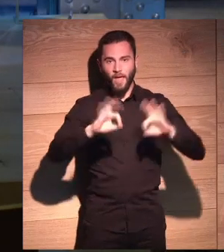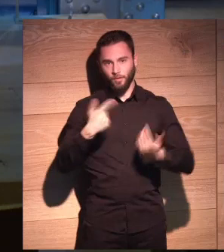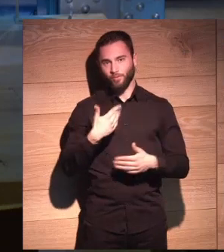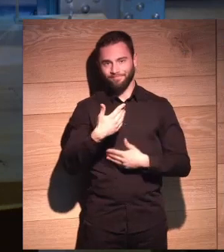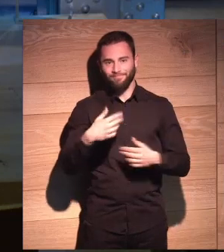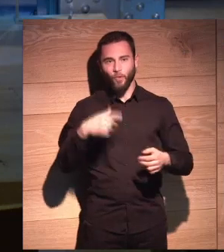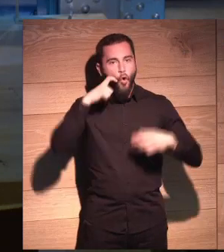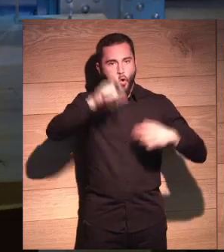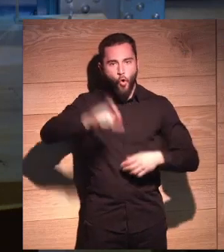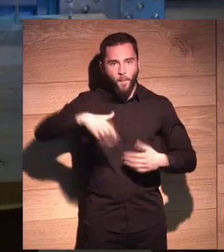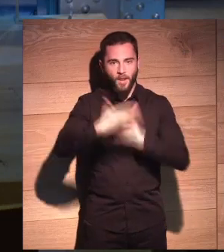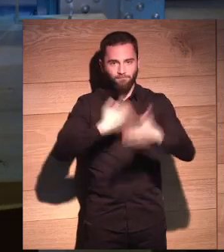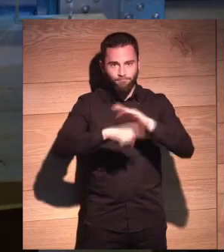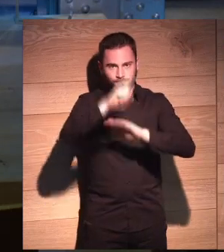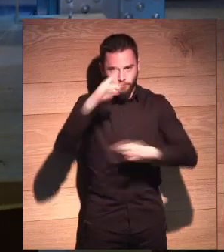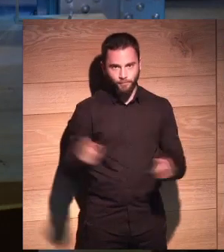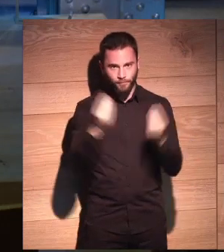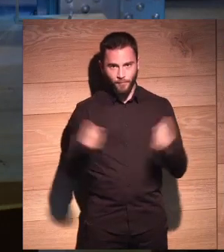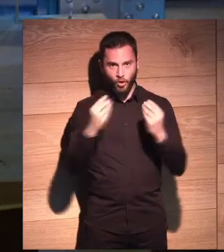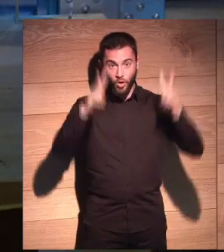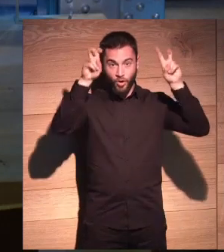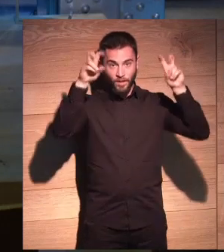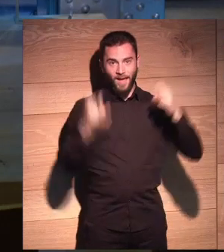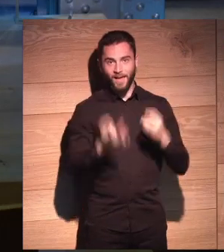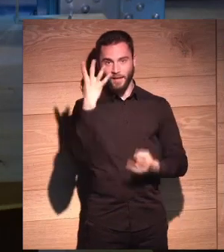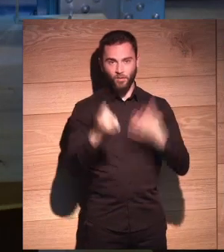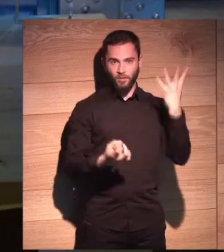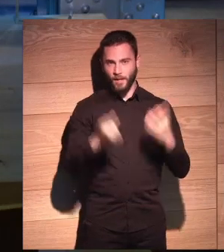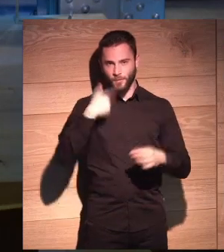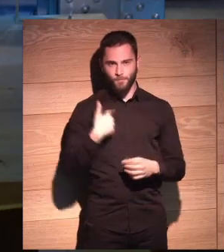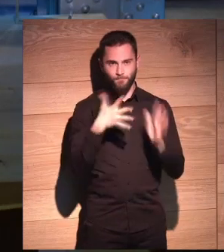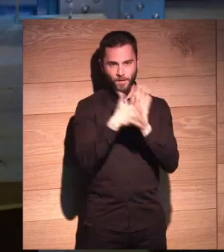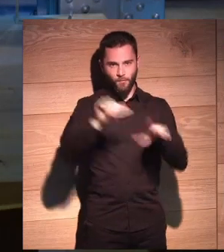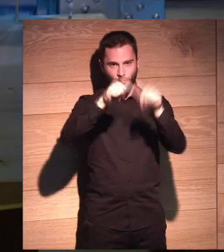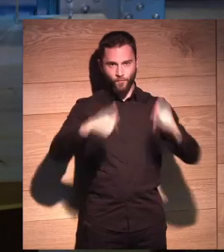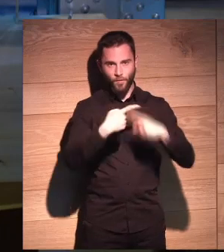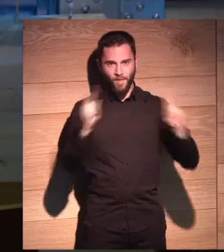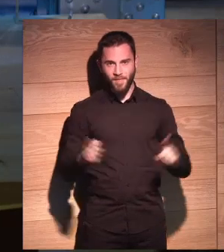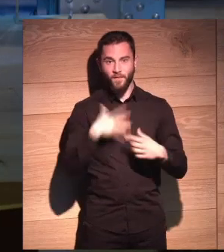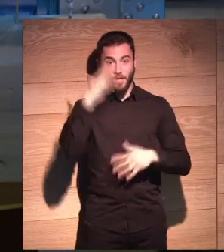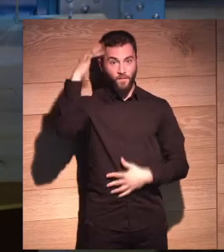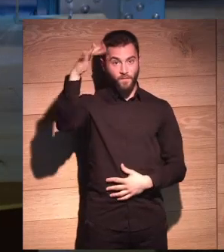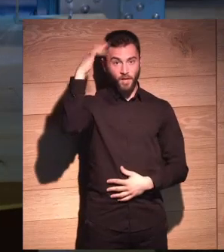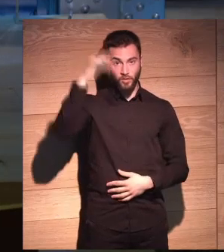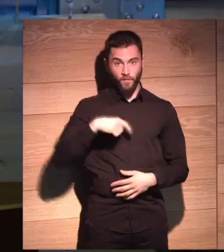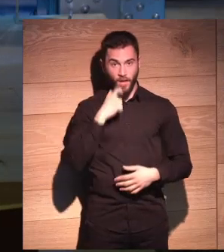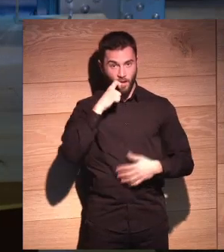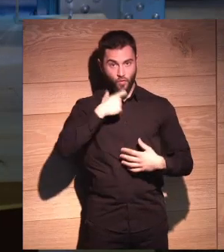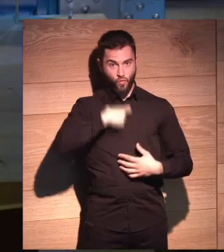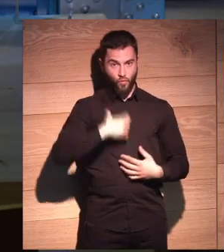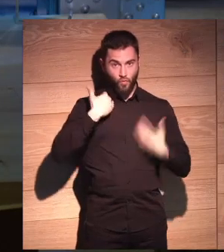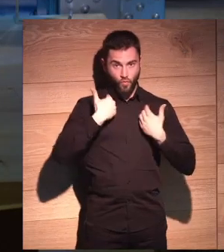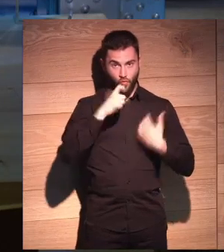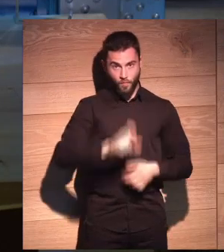¿no? Respecto al tema de la creatividad, quería introducirlo de otra manera, ¿no? Hay desde la filosofía transhumanista o desde la